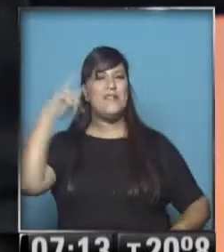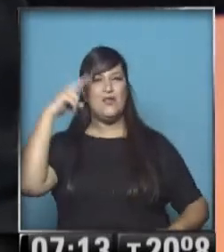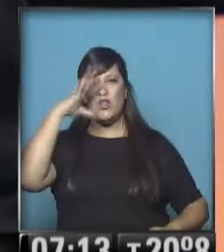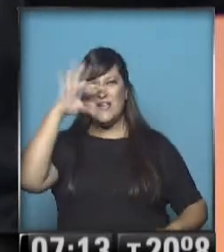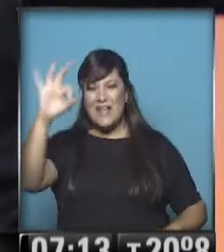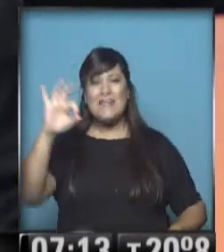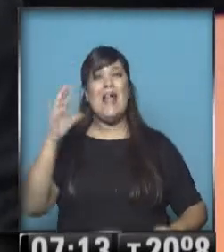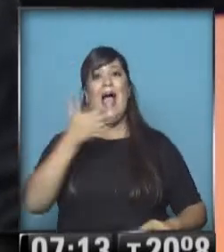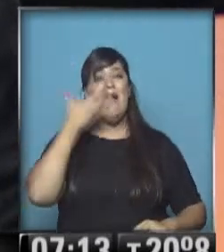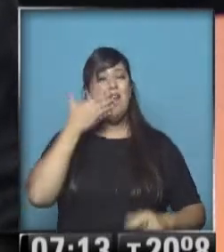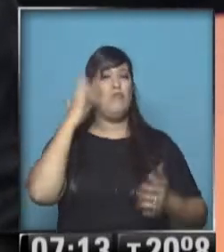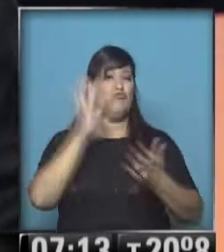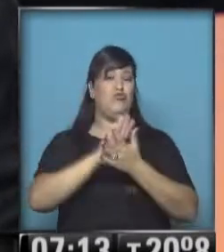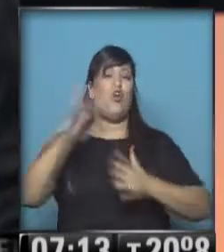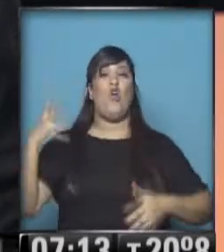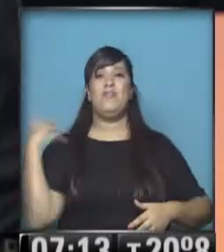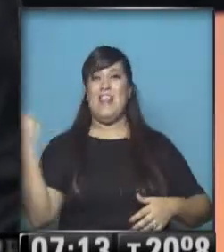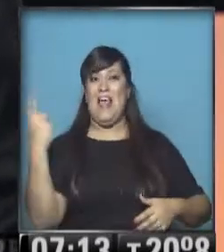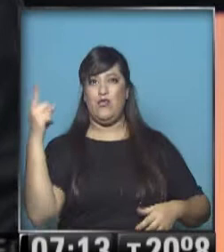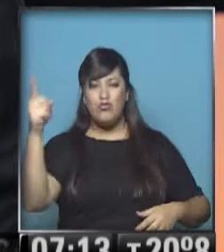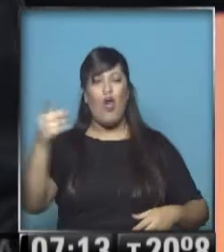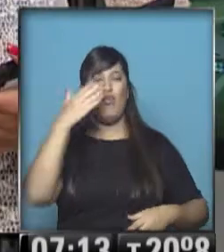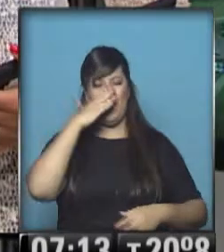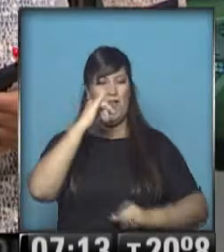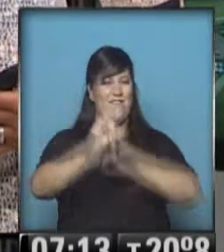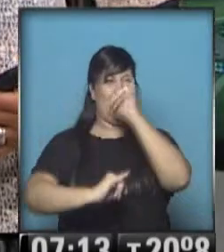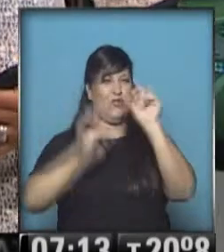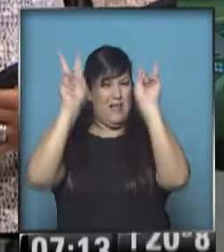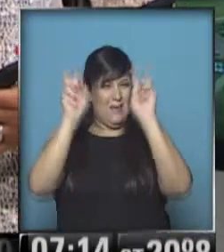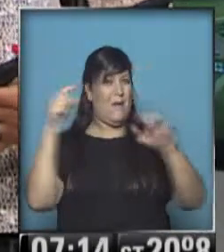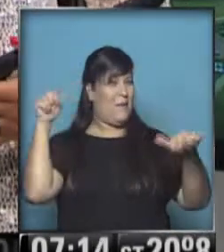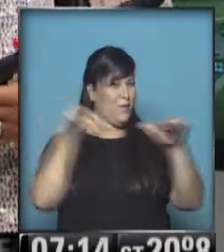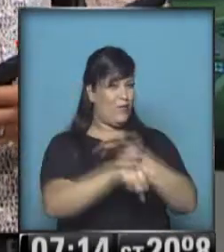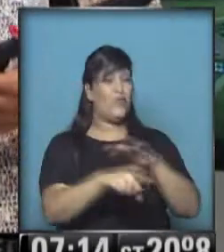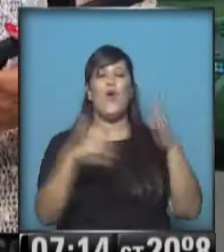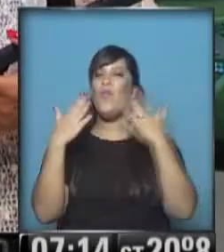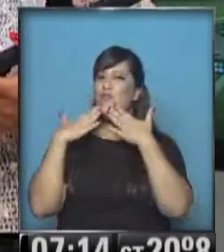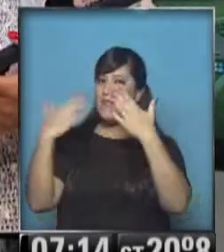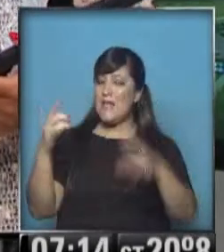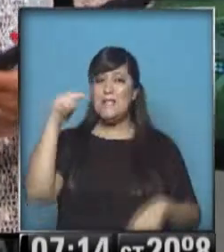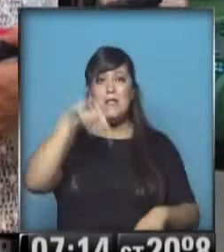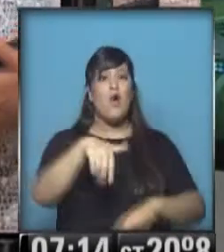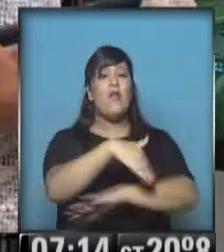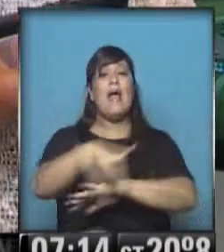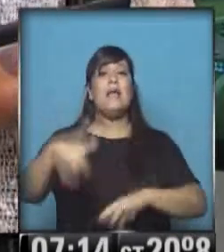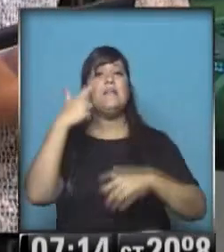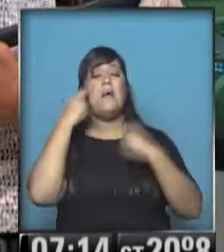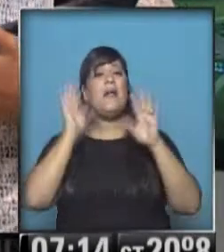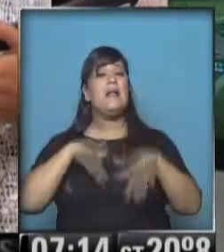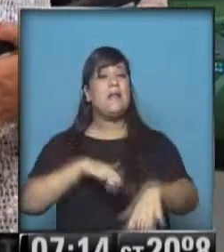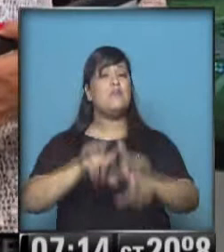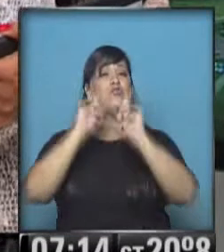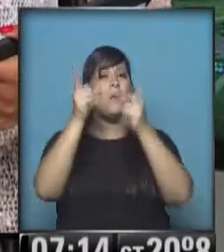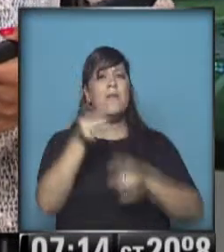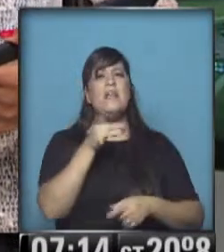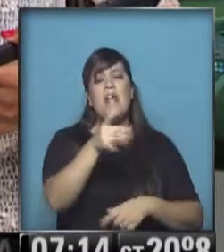Renanzo, creador, y va a ser uno de nuestros temas esta mañana acá en Misión 7. Muchas gracias, Alejo. Vamos a la calle a ver tránsito y servicios con